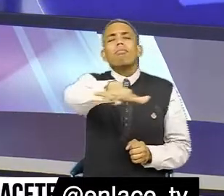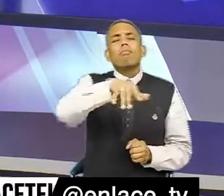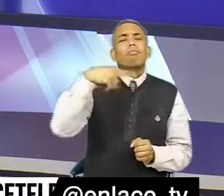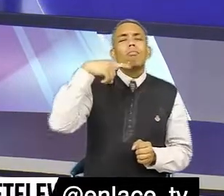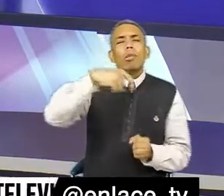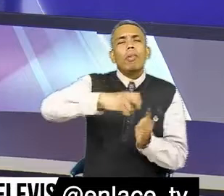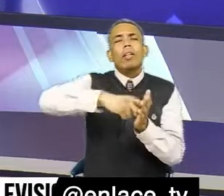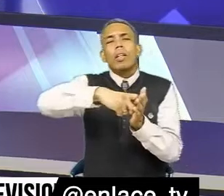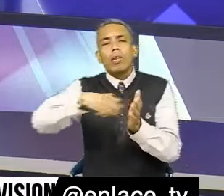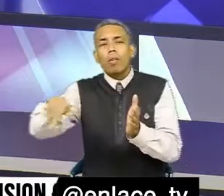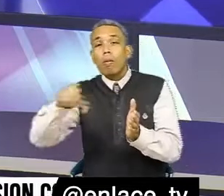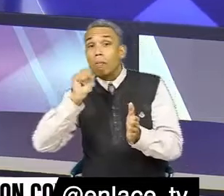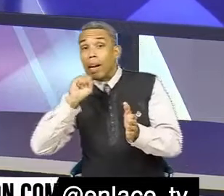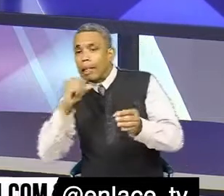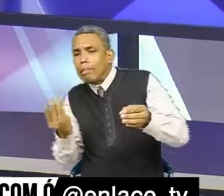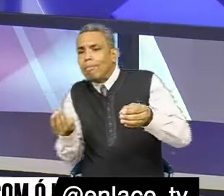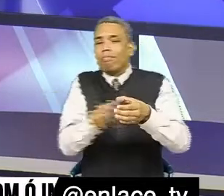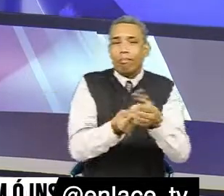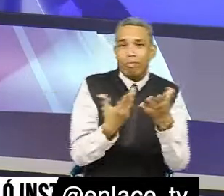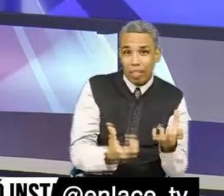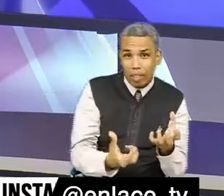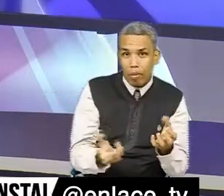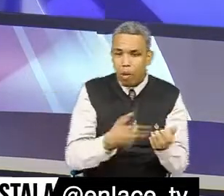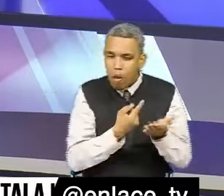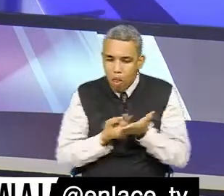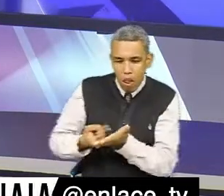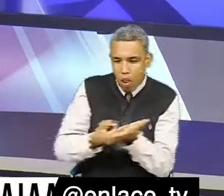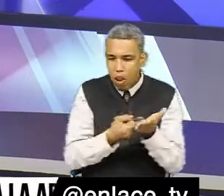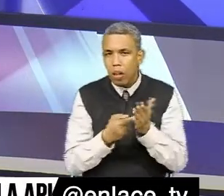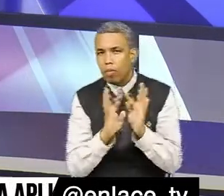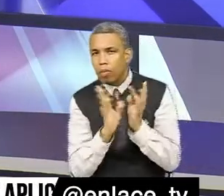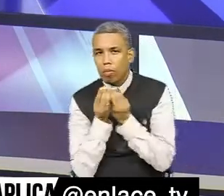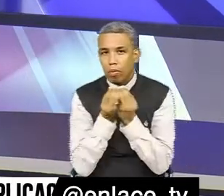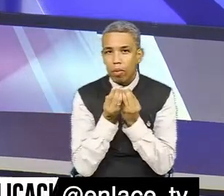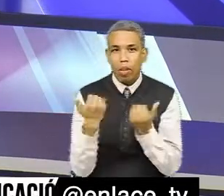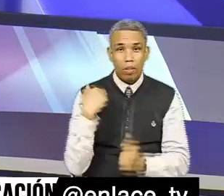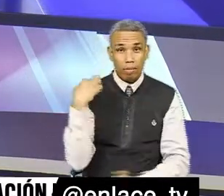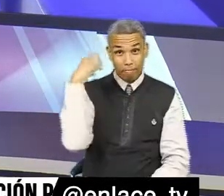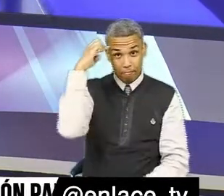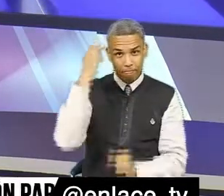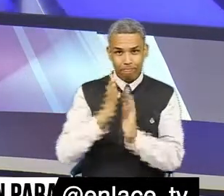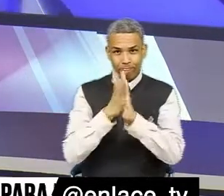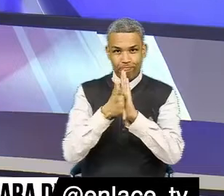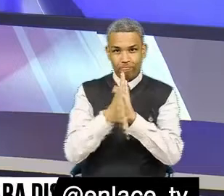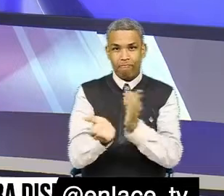el gobernador y el alcalde de barrancabermeja tenemos informe de nuestro director pedro se derecho